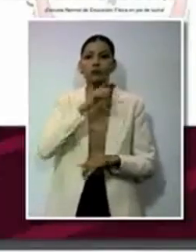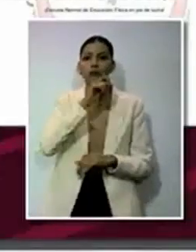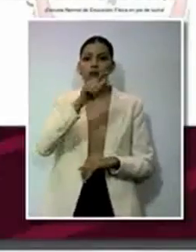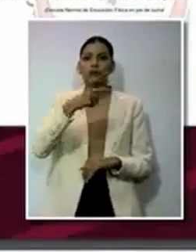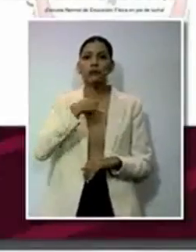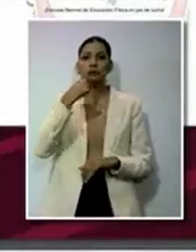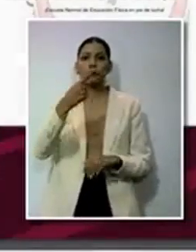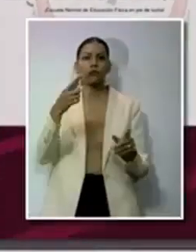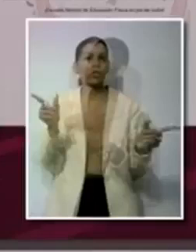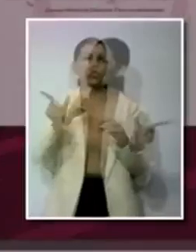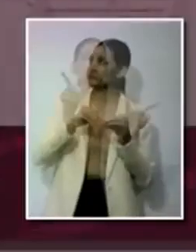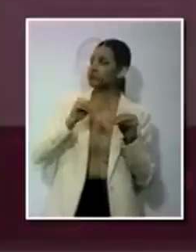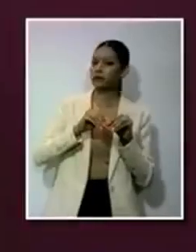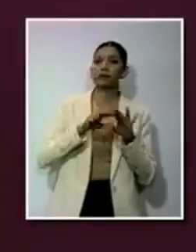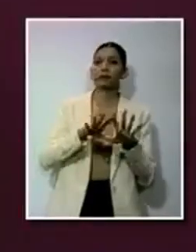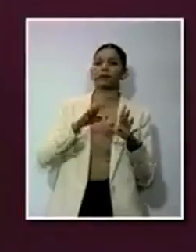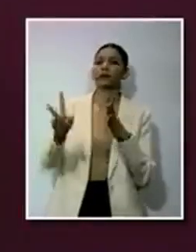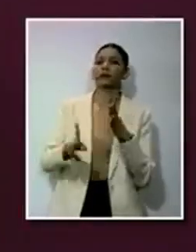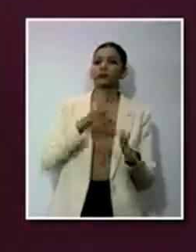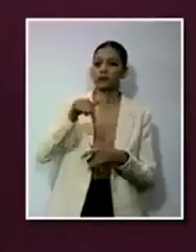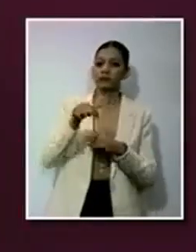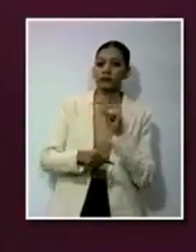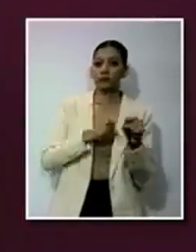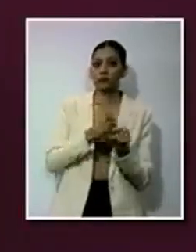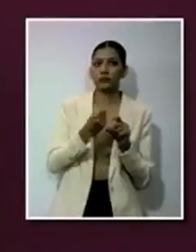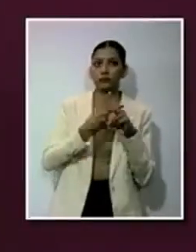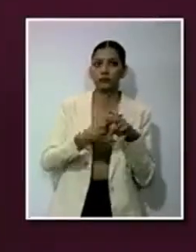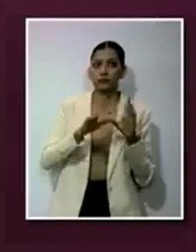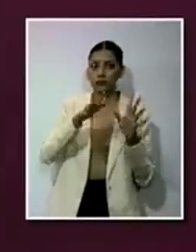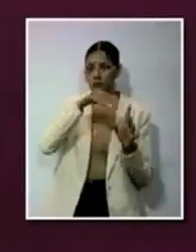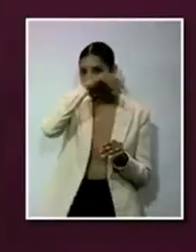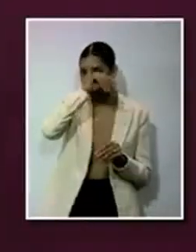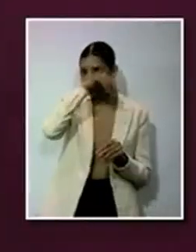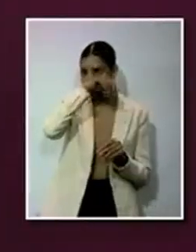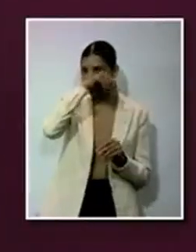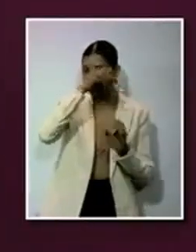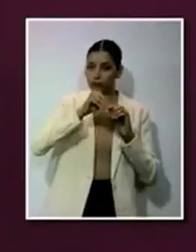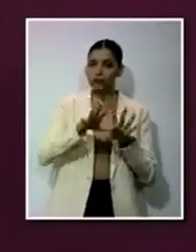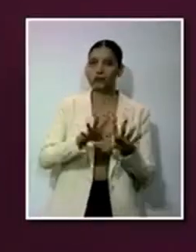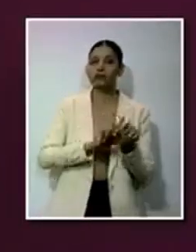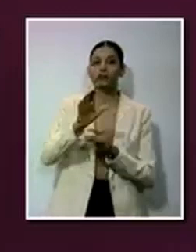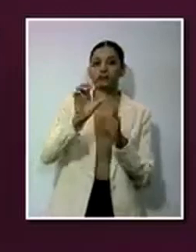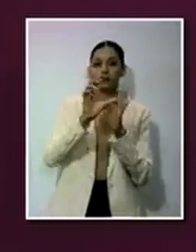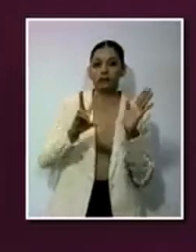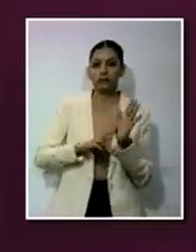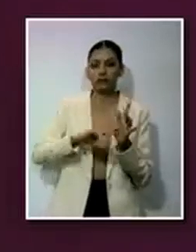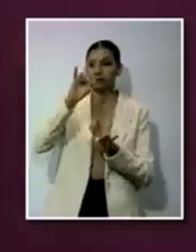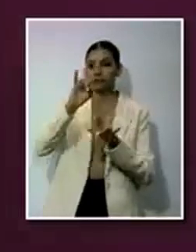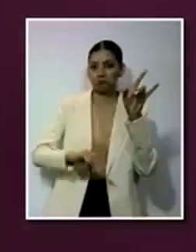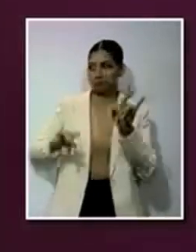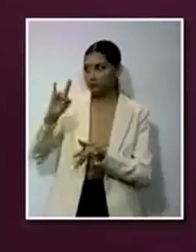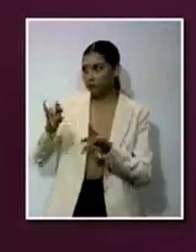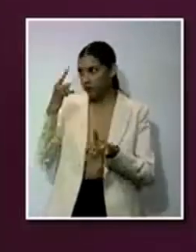espacios disponibles para nuevo ingreso, Sosa Olmeda señaló que son 1,080 los que se concursarán a través de la evaluación Ceneval, con lo que dijo